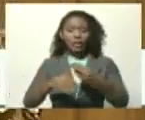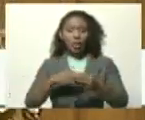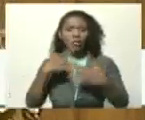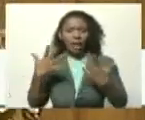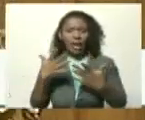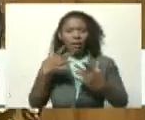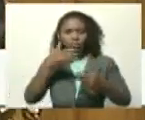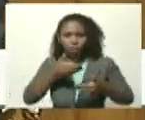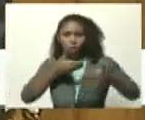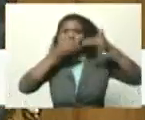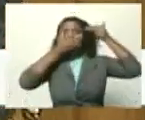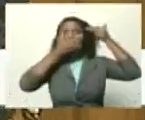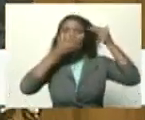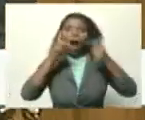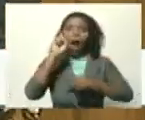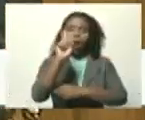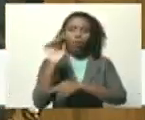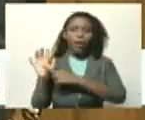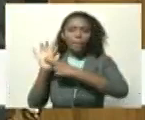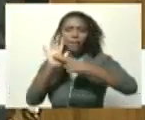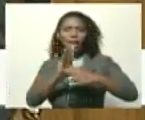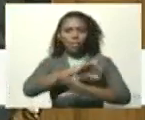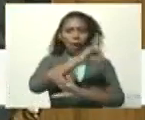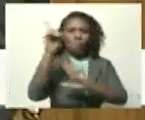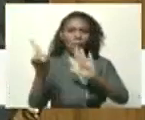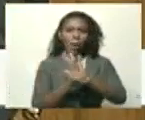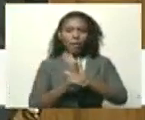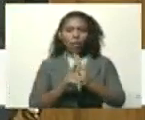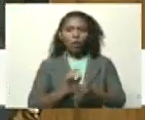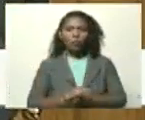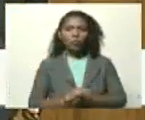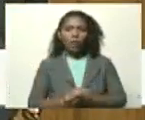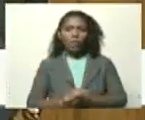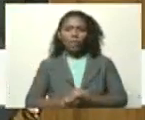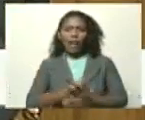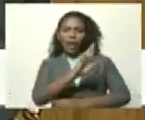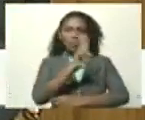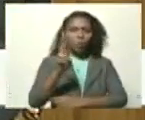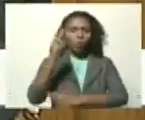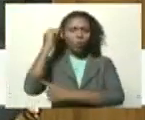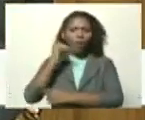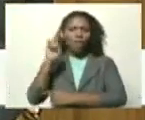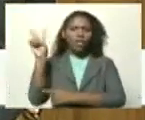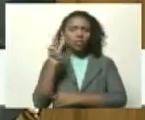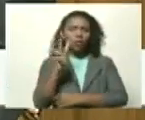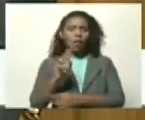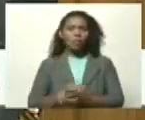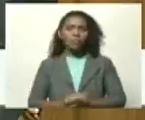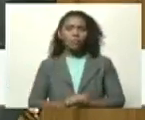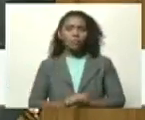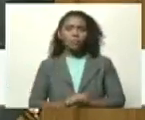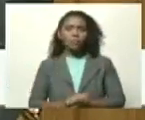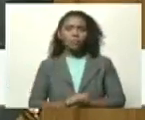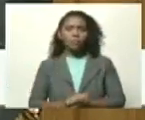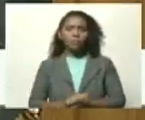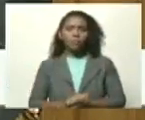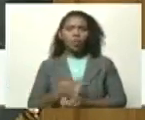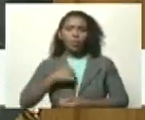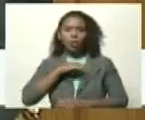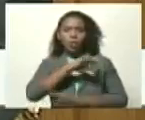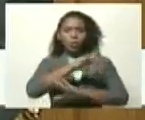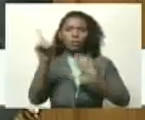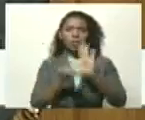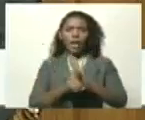de secuestrar a un representante diplomático de la República Bolivariana de Venezuela, nuestro